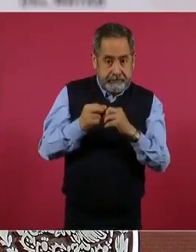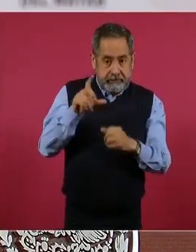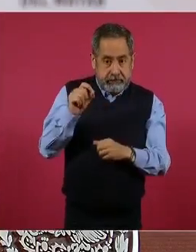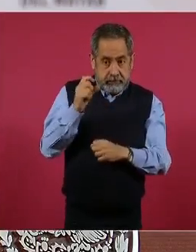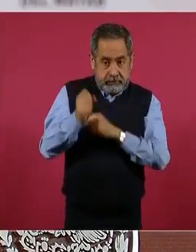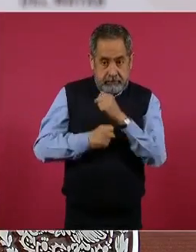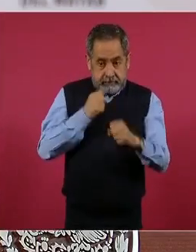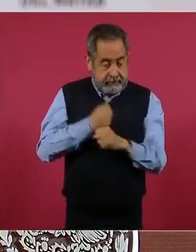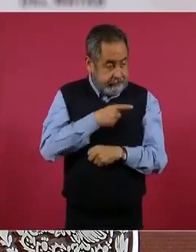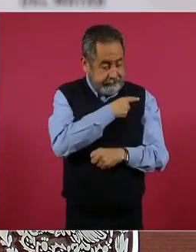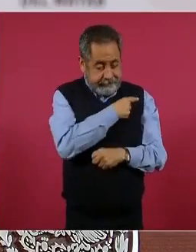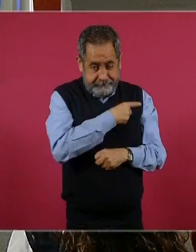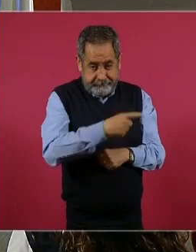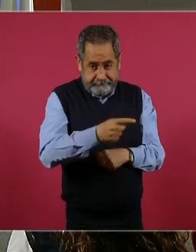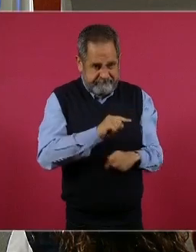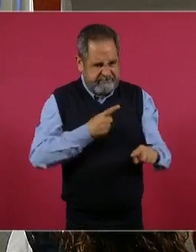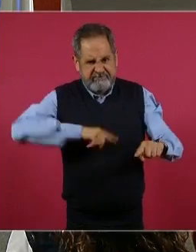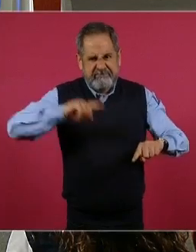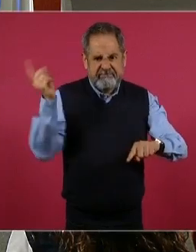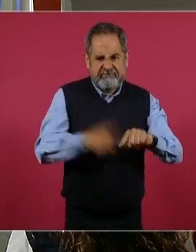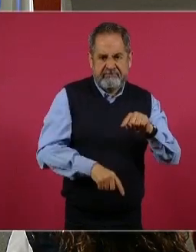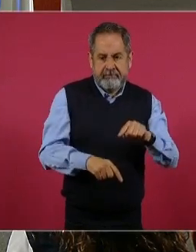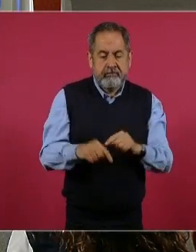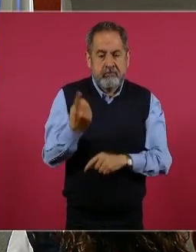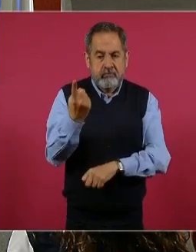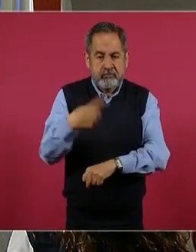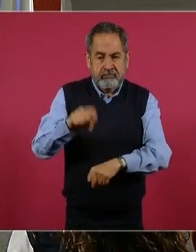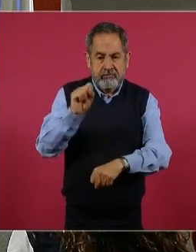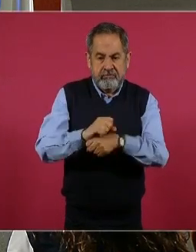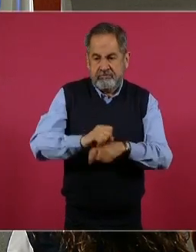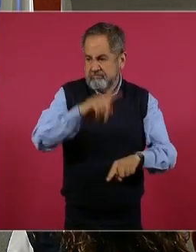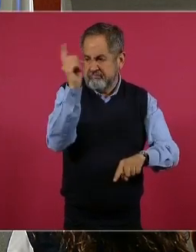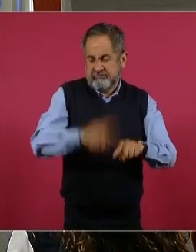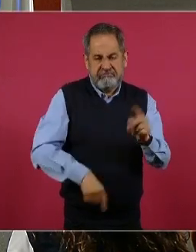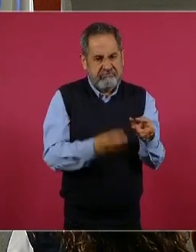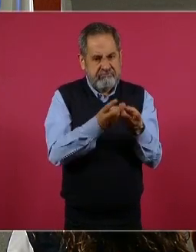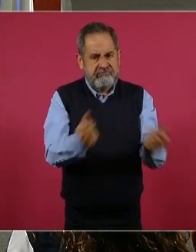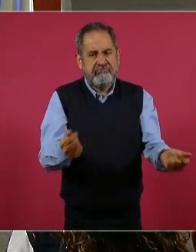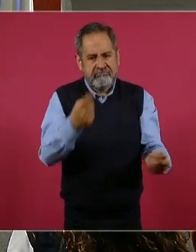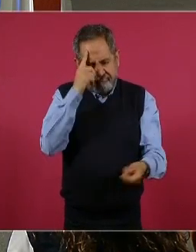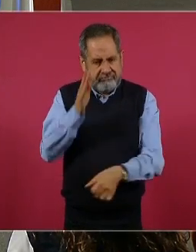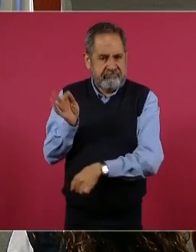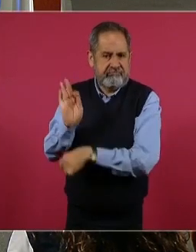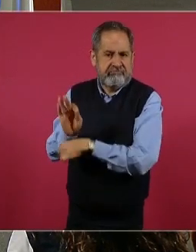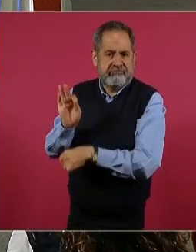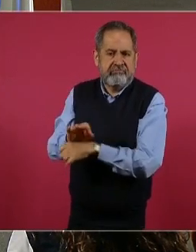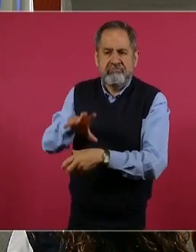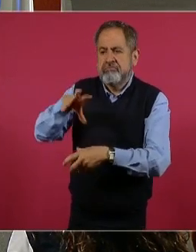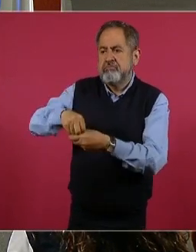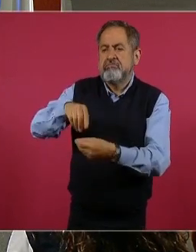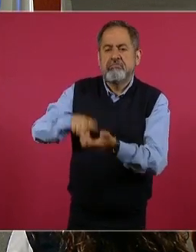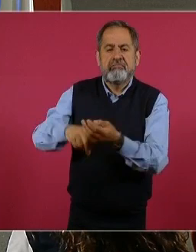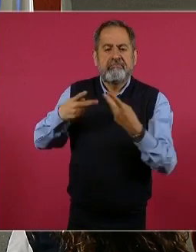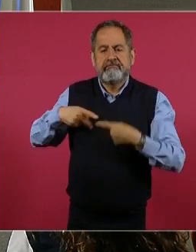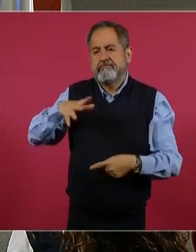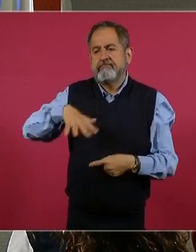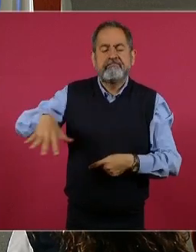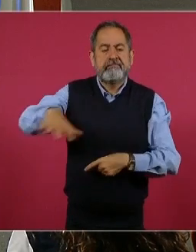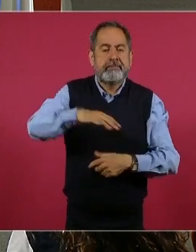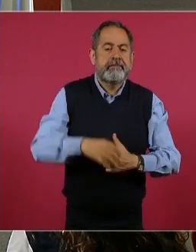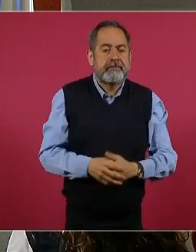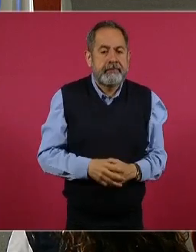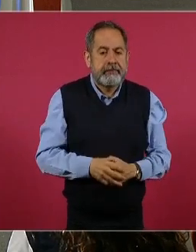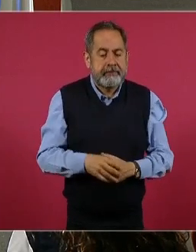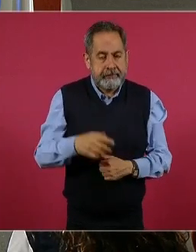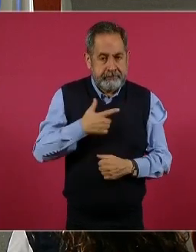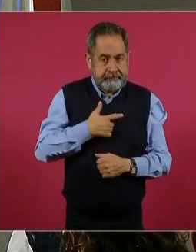lo vamos a destruir en menos de una semana, y eso será en beneficio de la población.